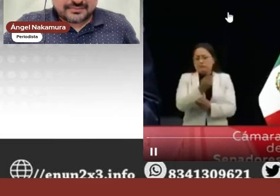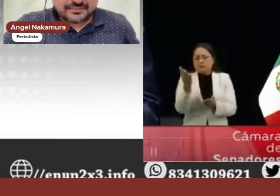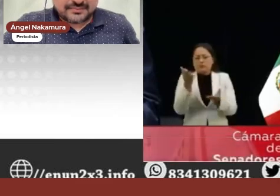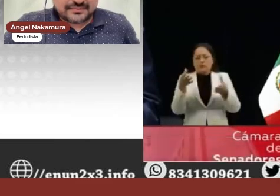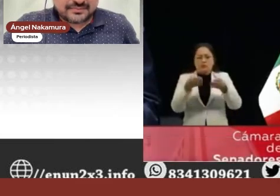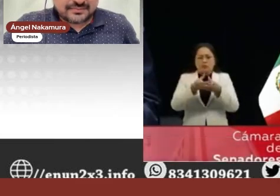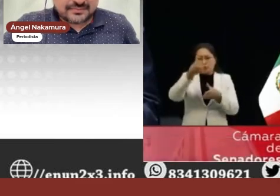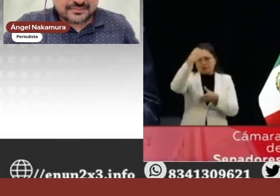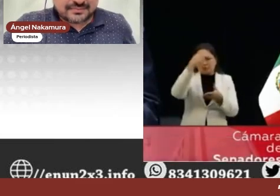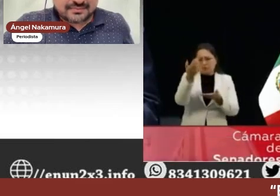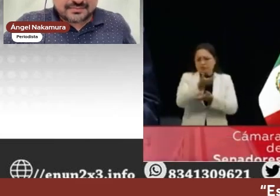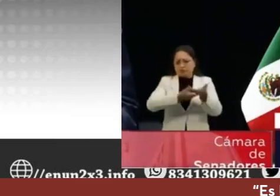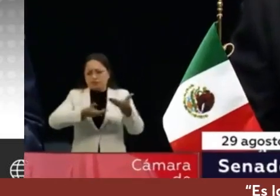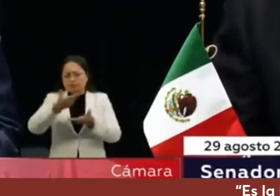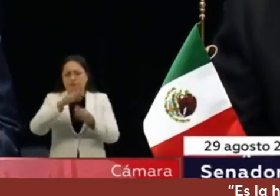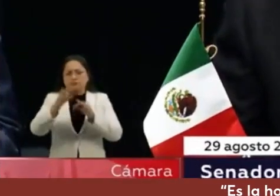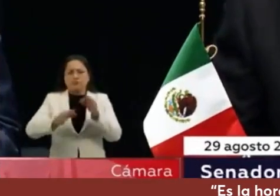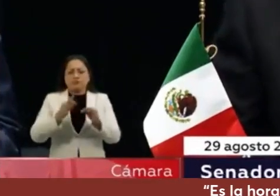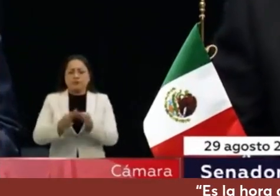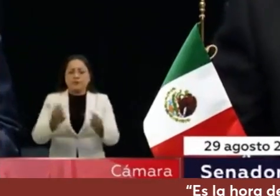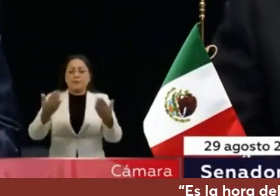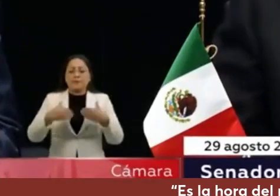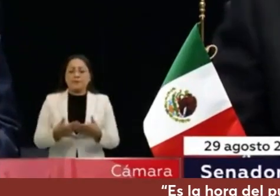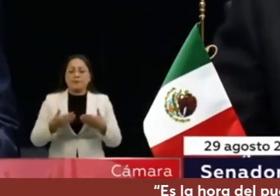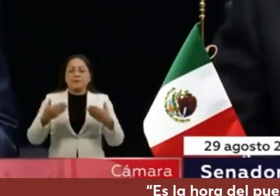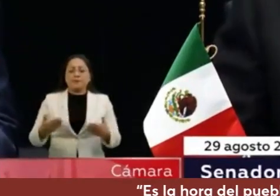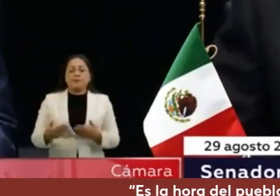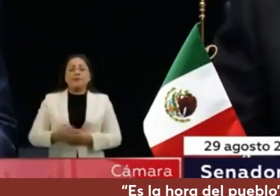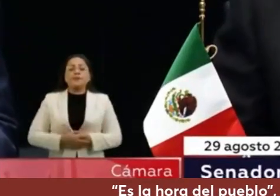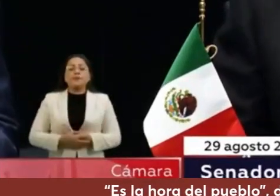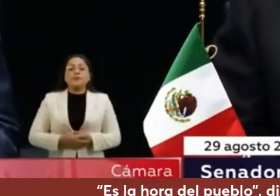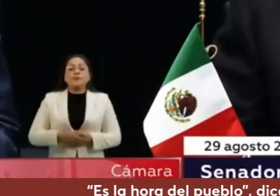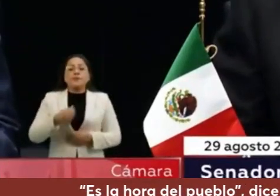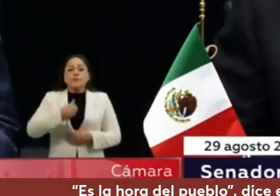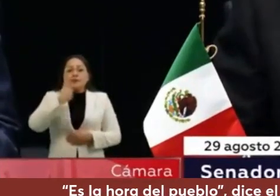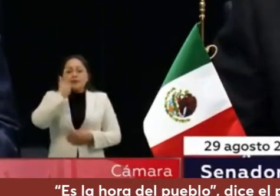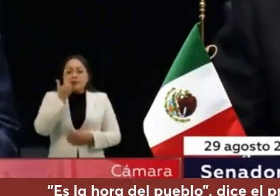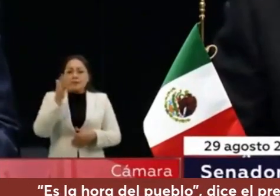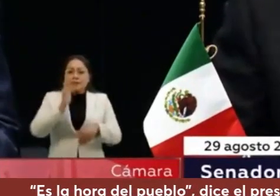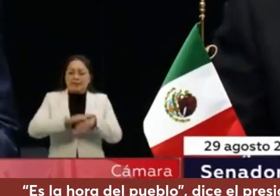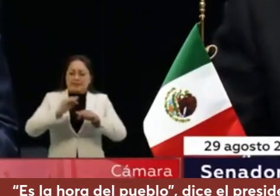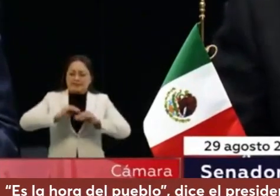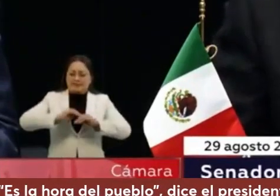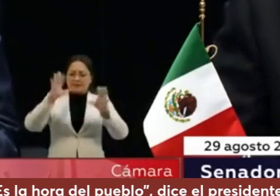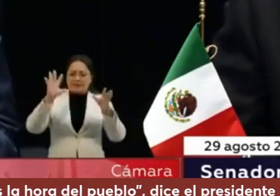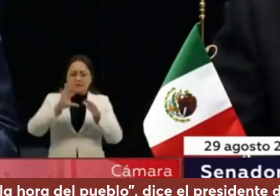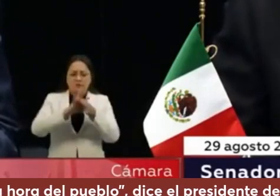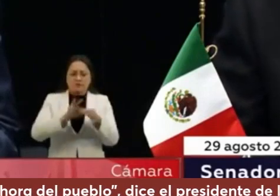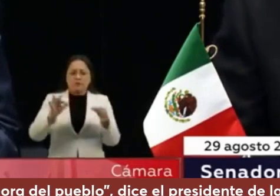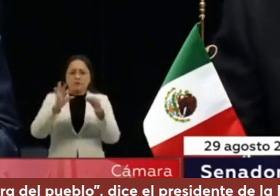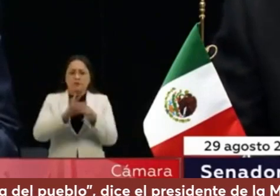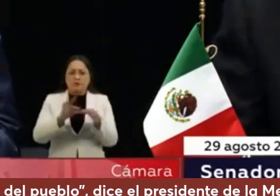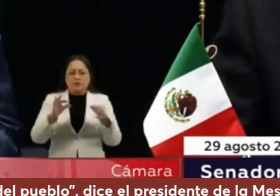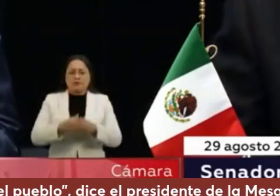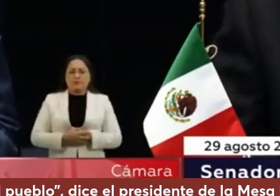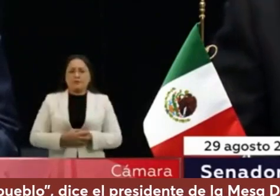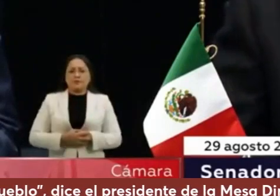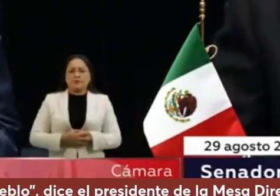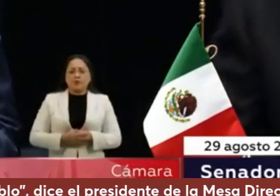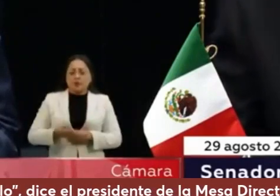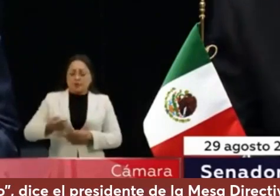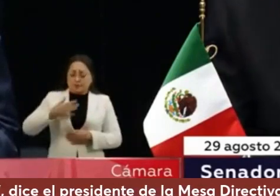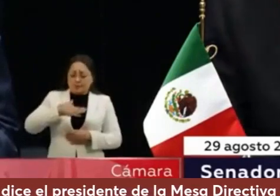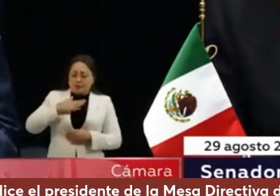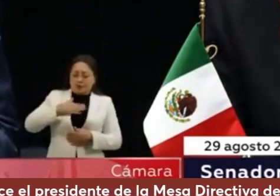senado quiero también decir de manera muy puntual que este movimiento del que formo